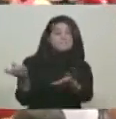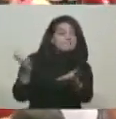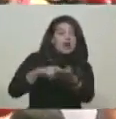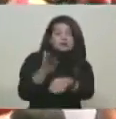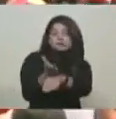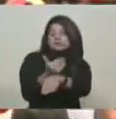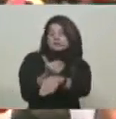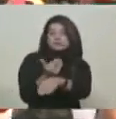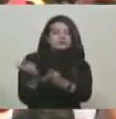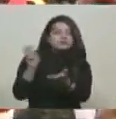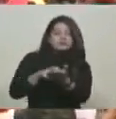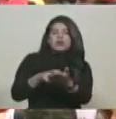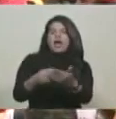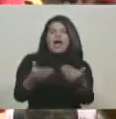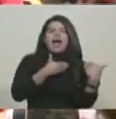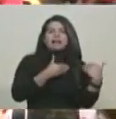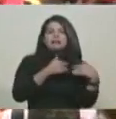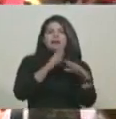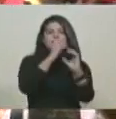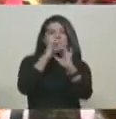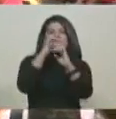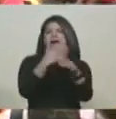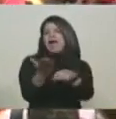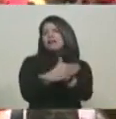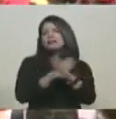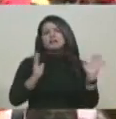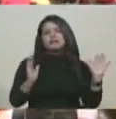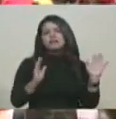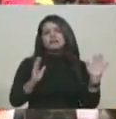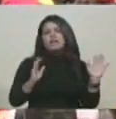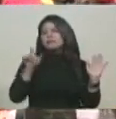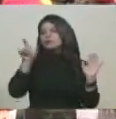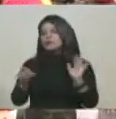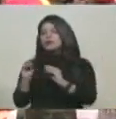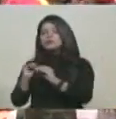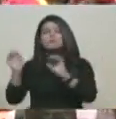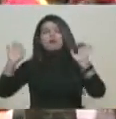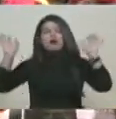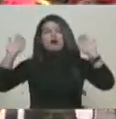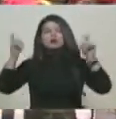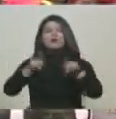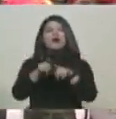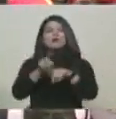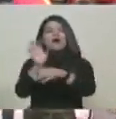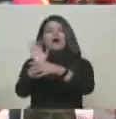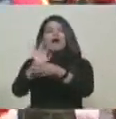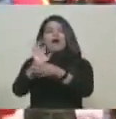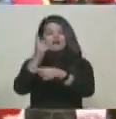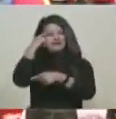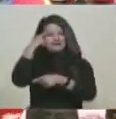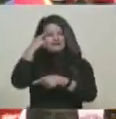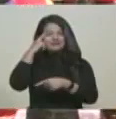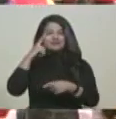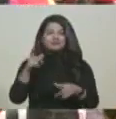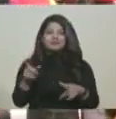el mundo antes de la Diana Carabobo. Alguien tiene que poner la Diana, ¿verdad? Alguien tiene que poner la Diana.